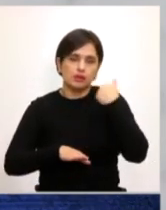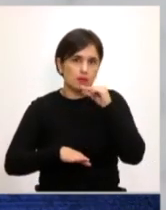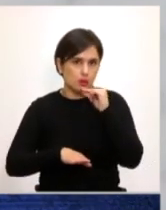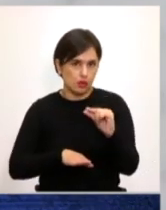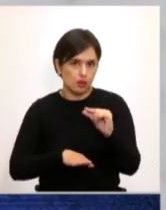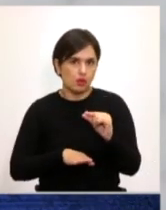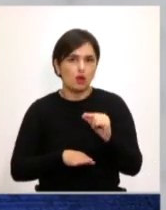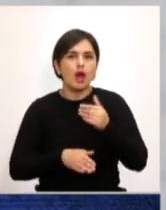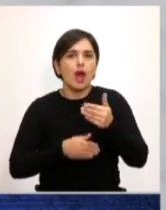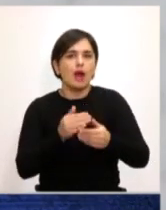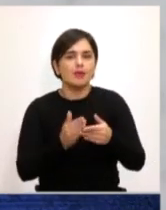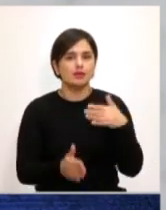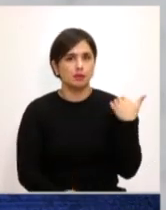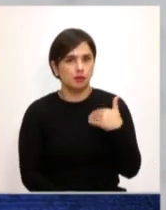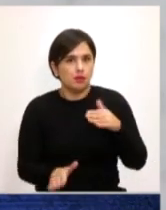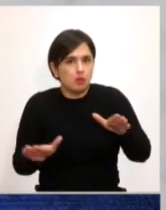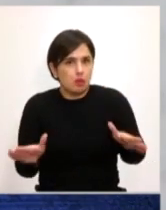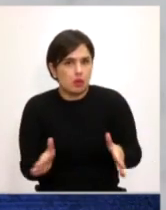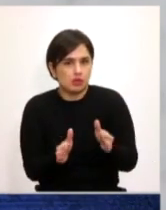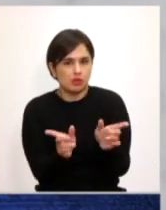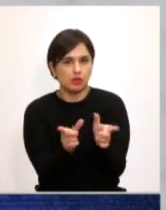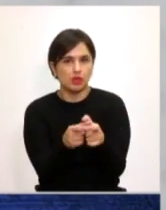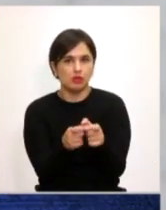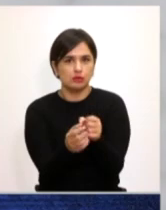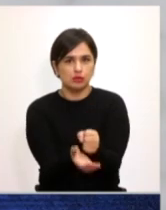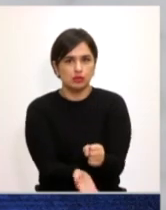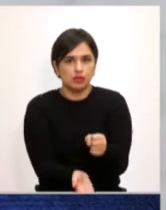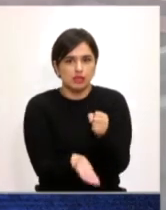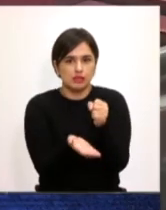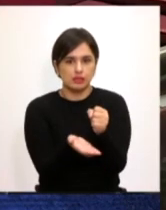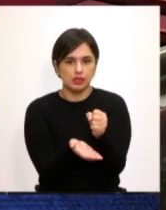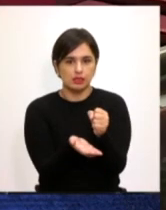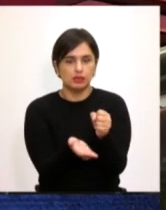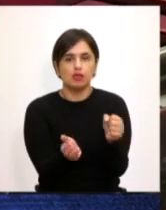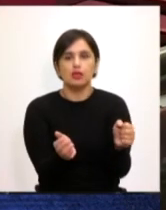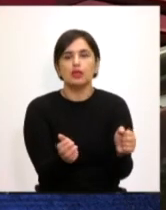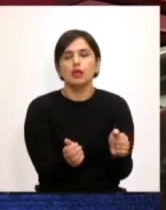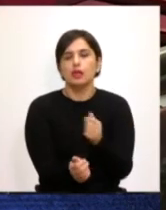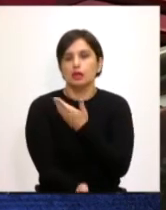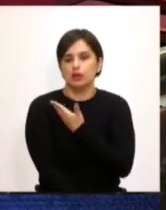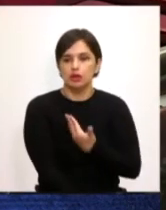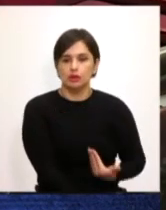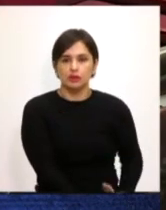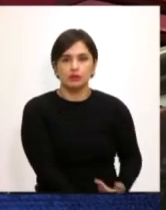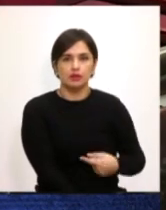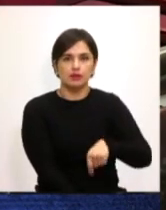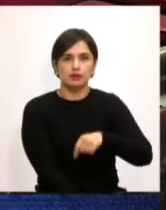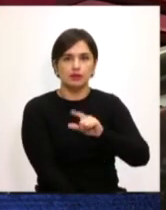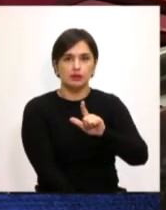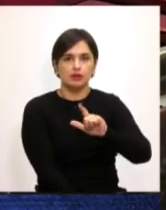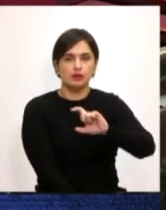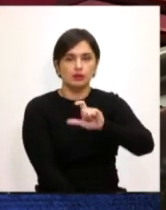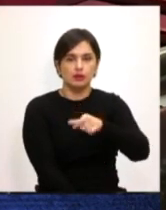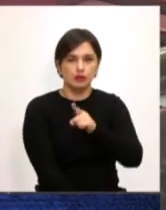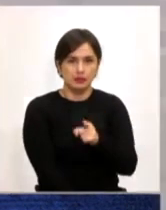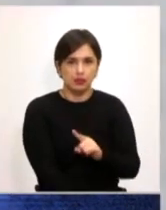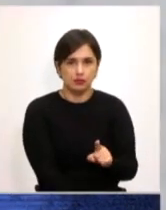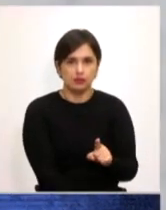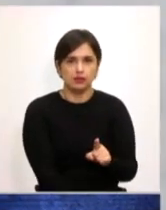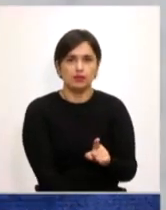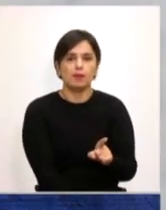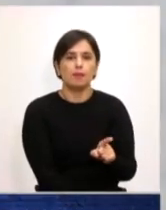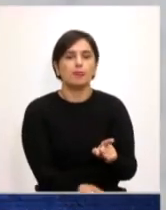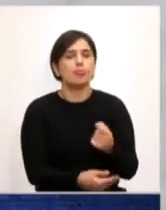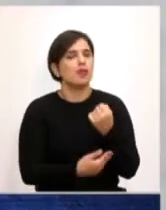gran paso impulsado por la Comisión de Hacienda, que a través de su presidente, senador don Ricardo Lagos Weber,